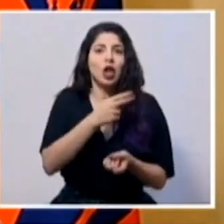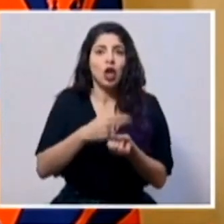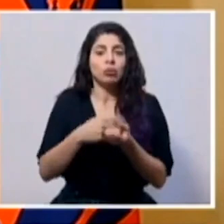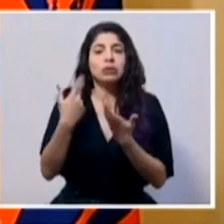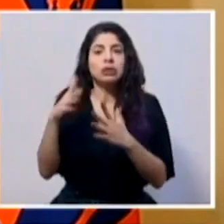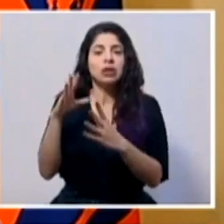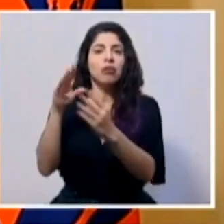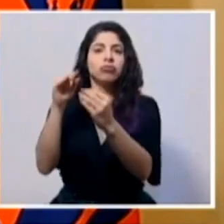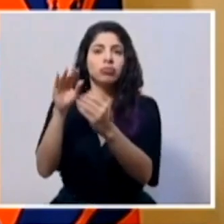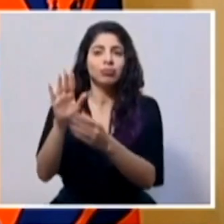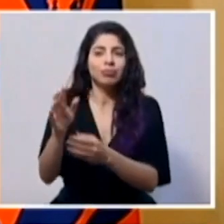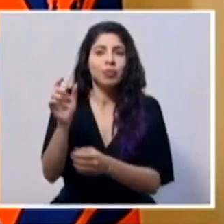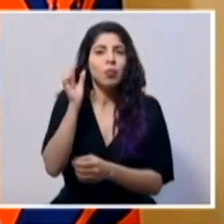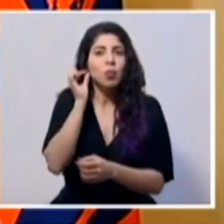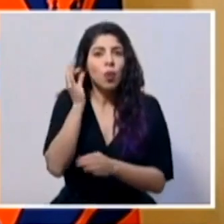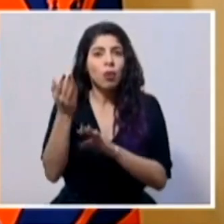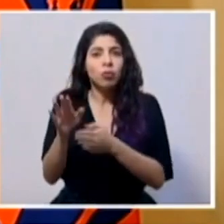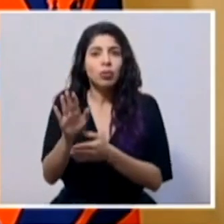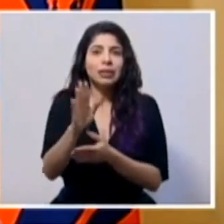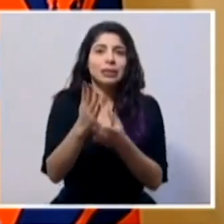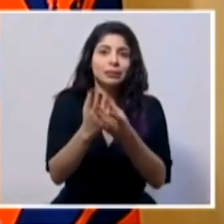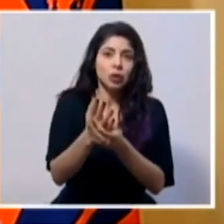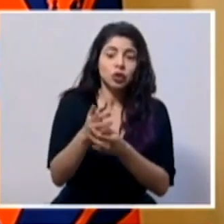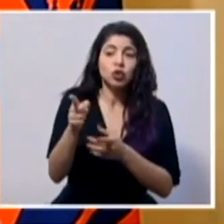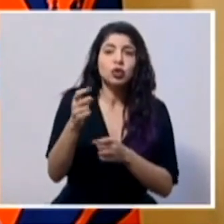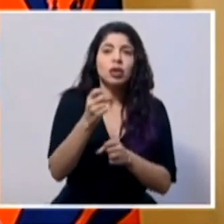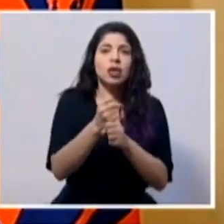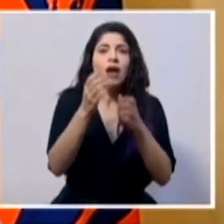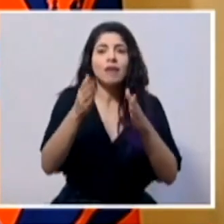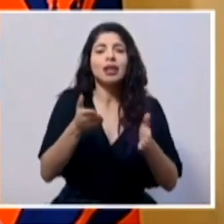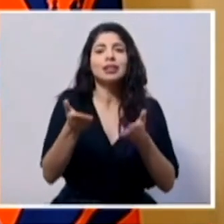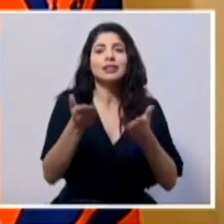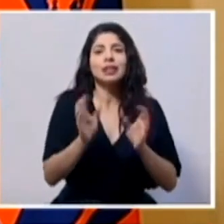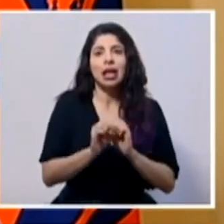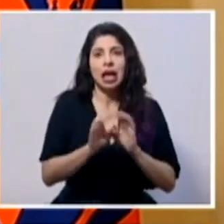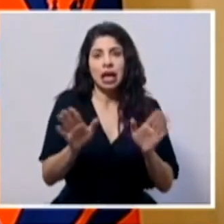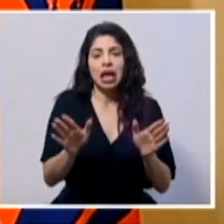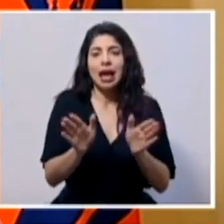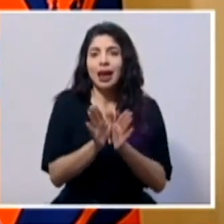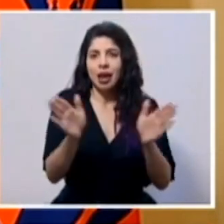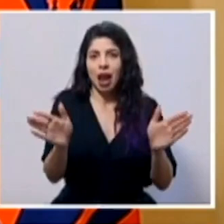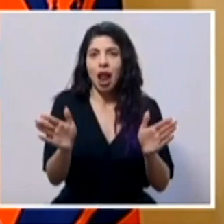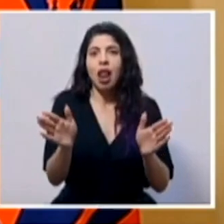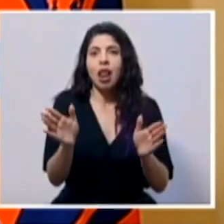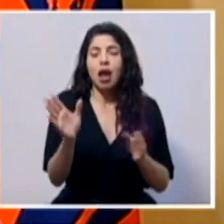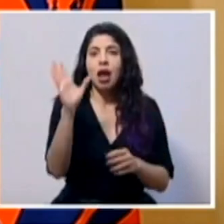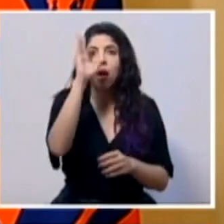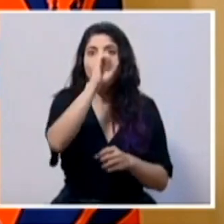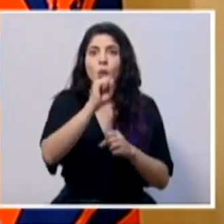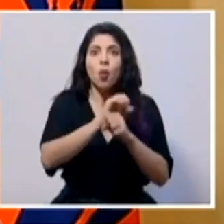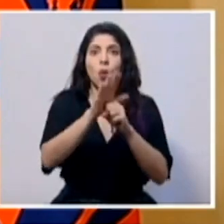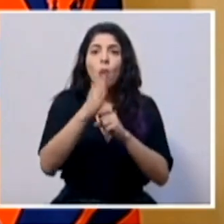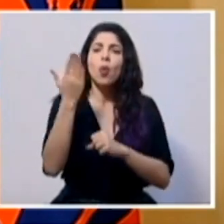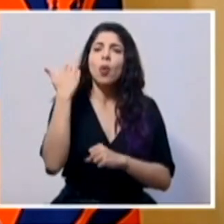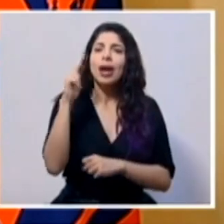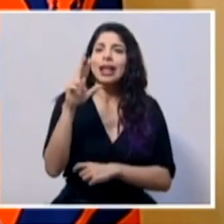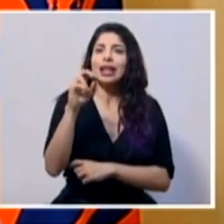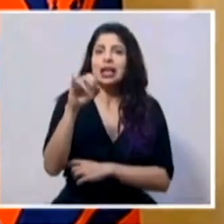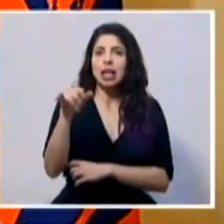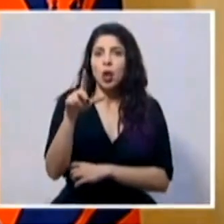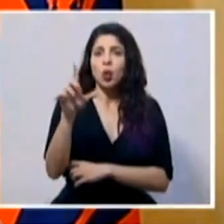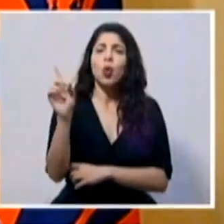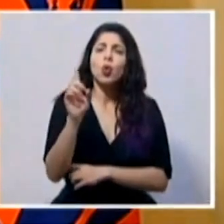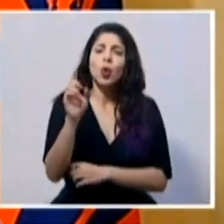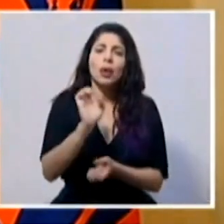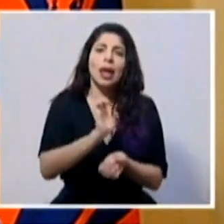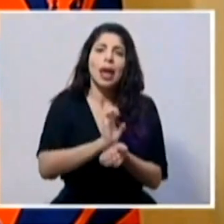esposo, pero es una funcionaria de servicios generales que fue diagnosticada por COVID el 30 de julio en el EVAIS de